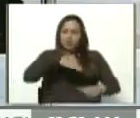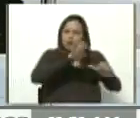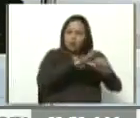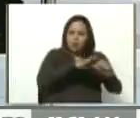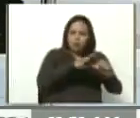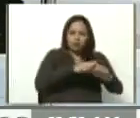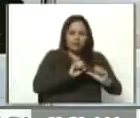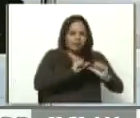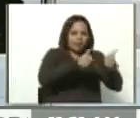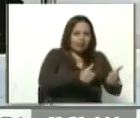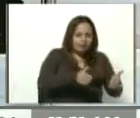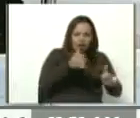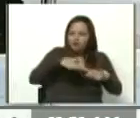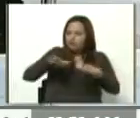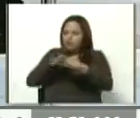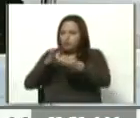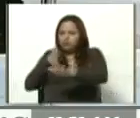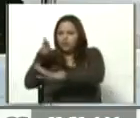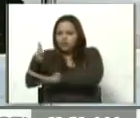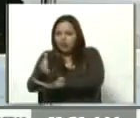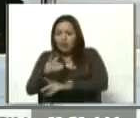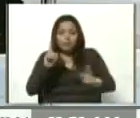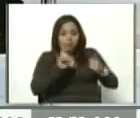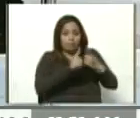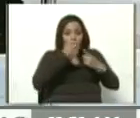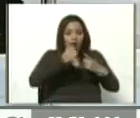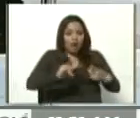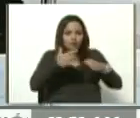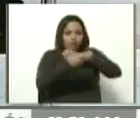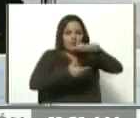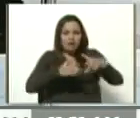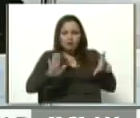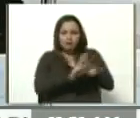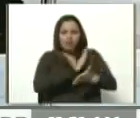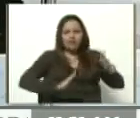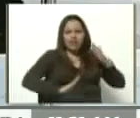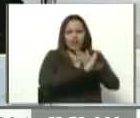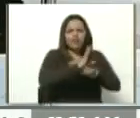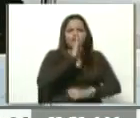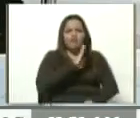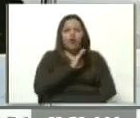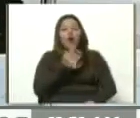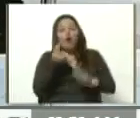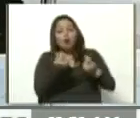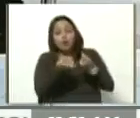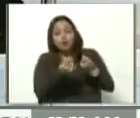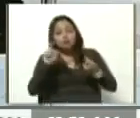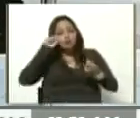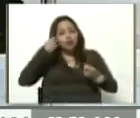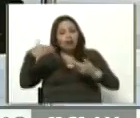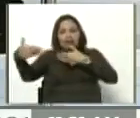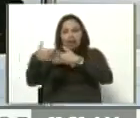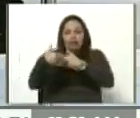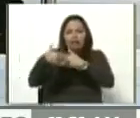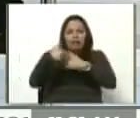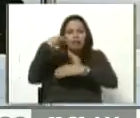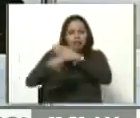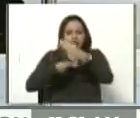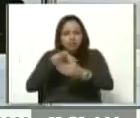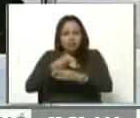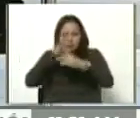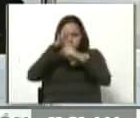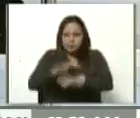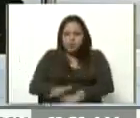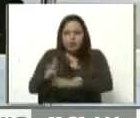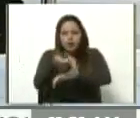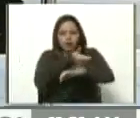y hacia dónde vamos. De dónde venimos, una situación de bloqueo financiero, económico, por las medidas unilaterales y coercitivas que nos impone el